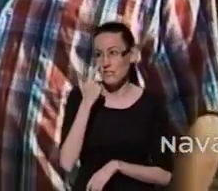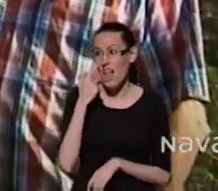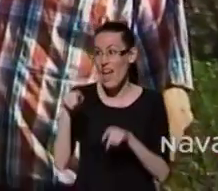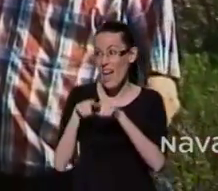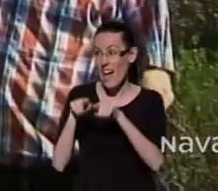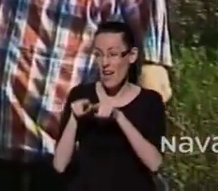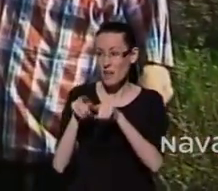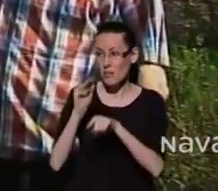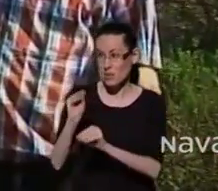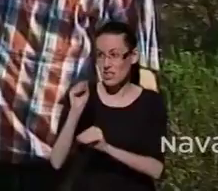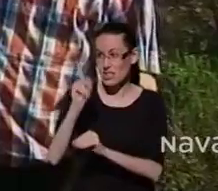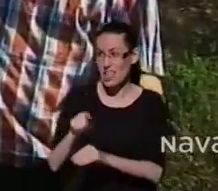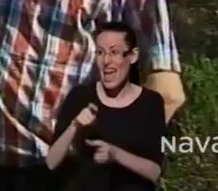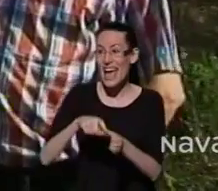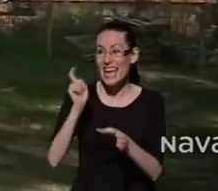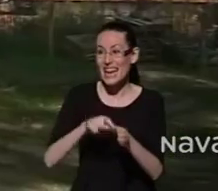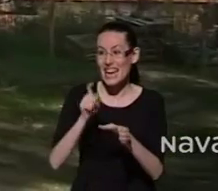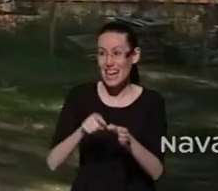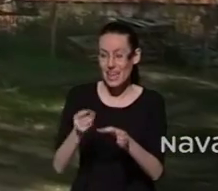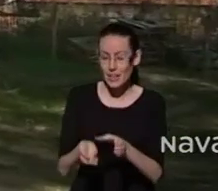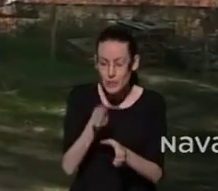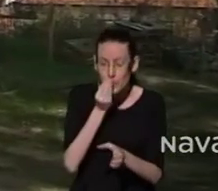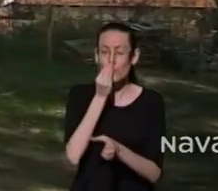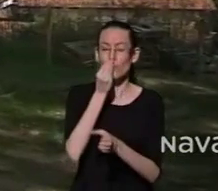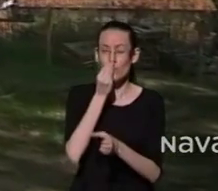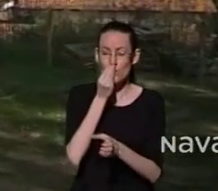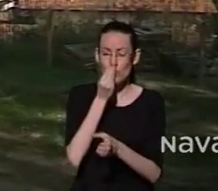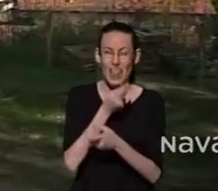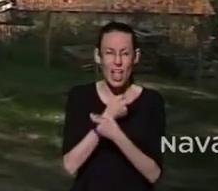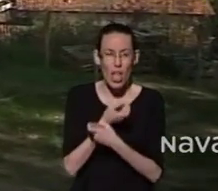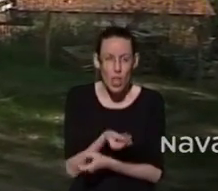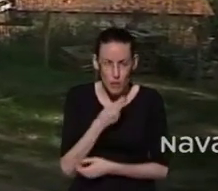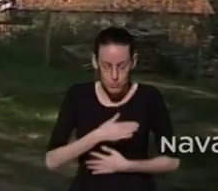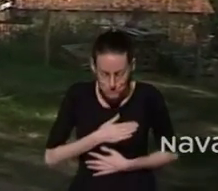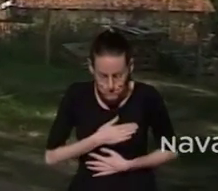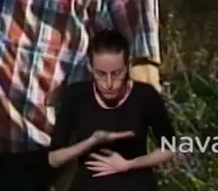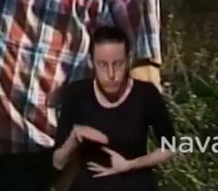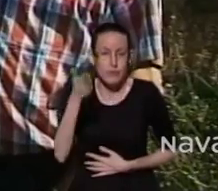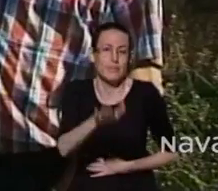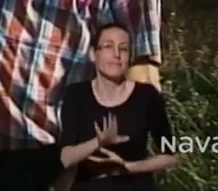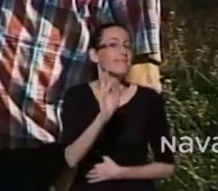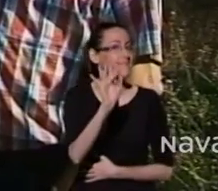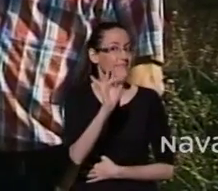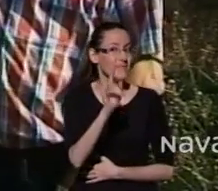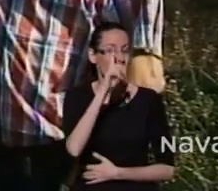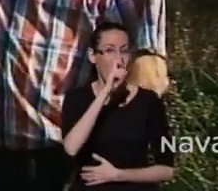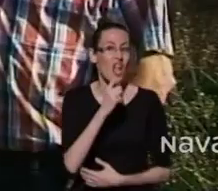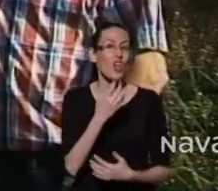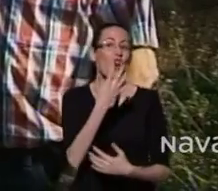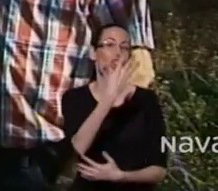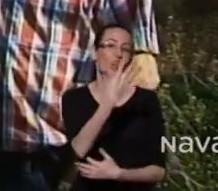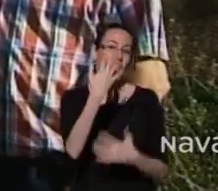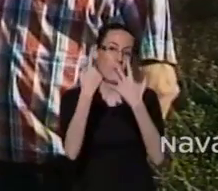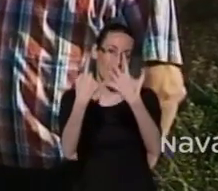también, comiendo de una lata de conserva, sí, se envenenó. Sí, estando allá. El año 56, claro, antes de nacer yo se